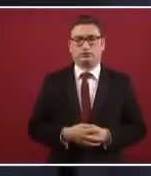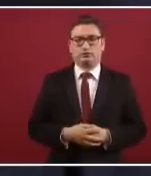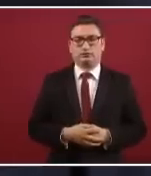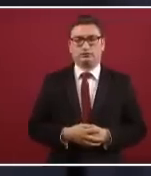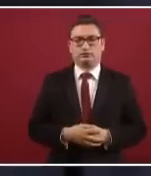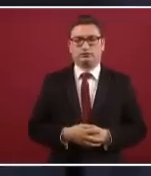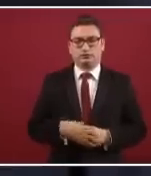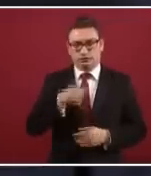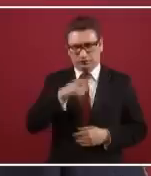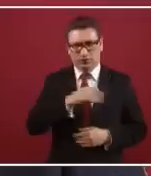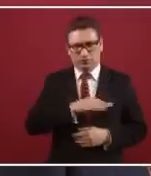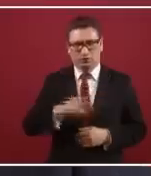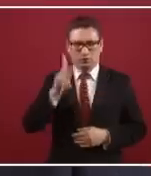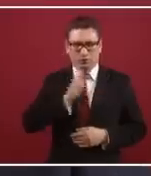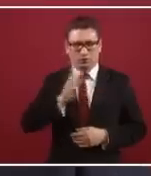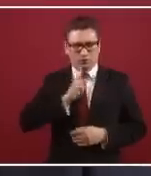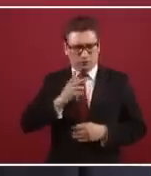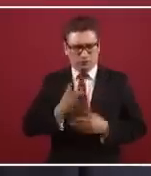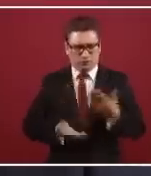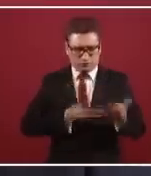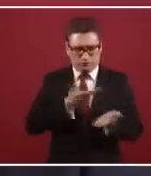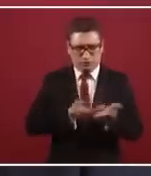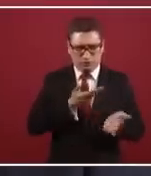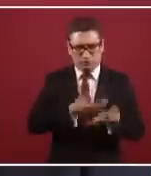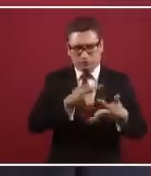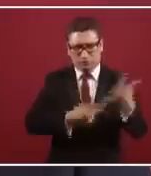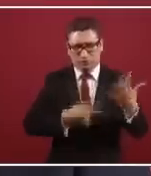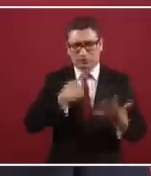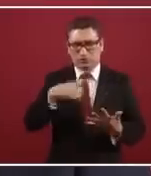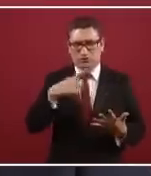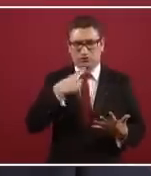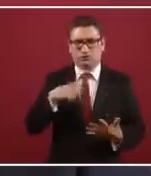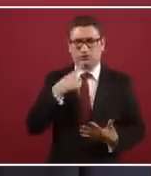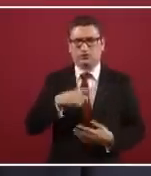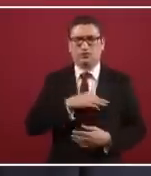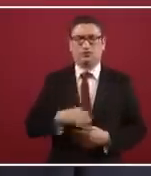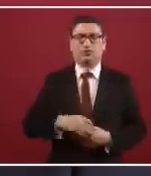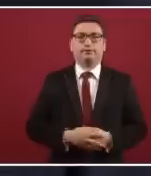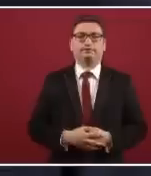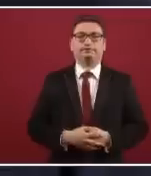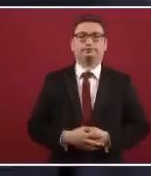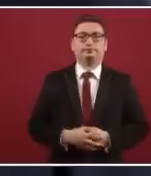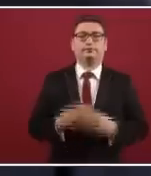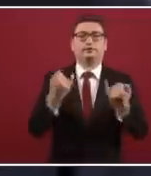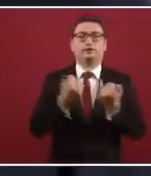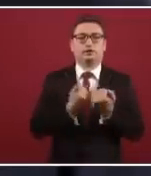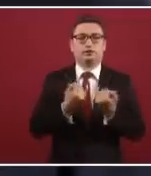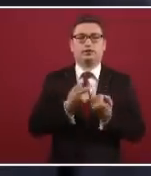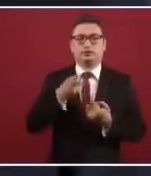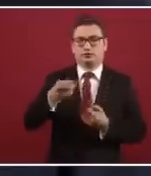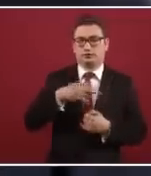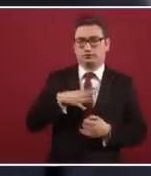donde hay que llevar todas las denuncias, y existe una Fiscalía